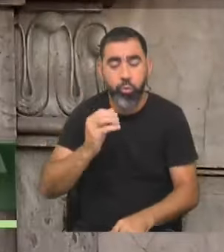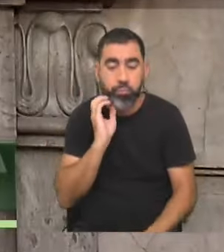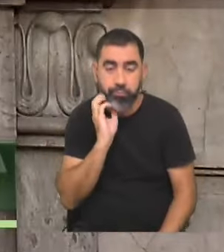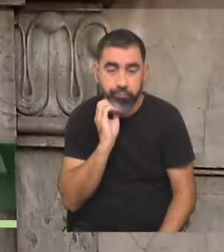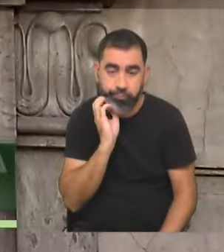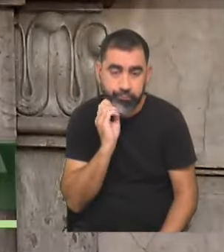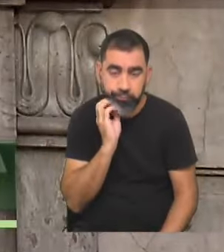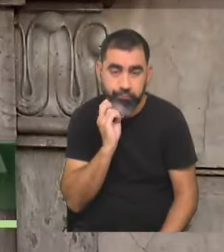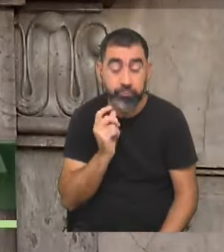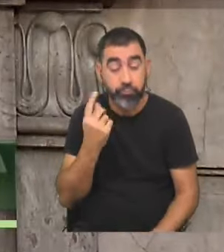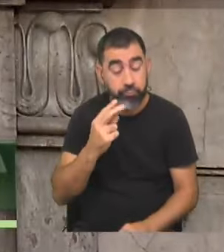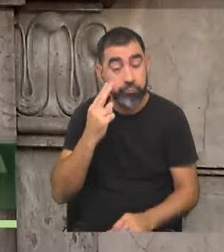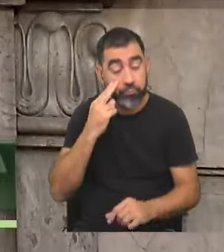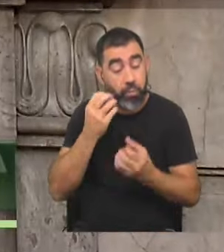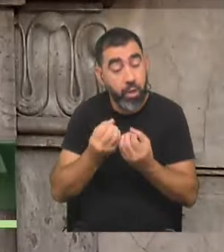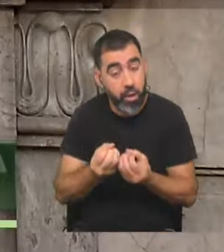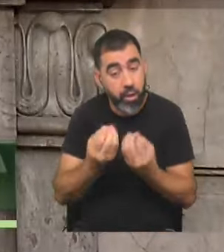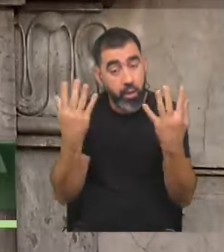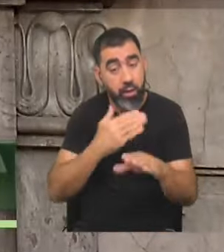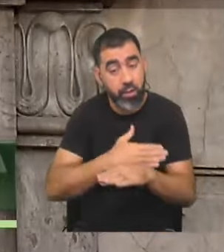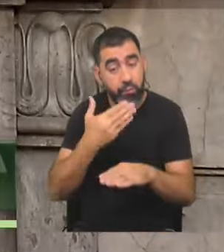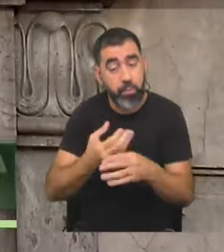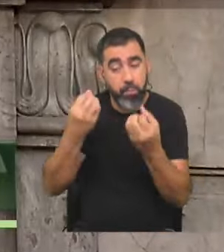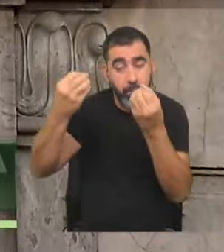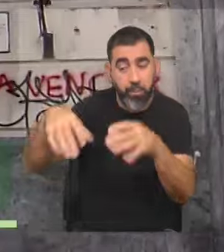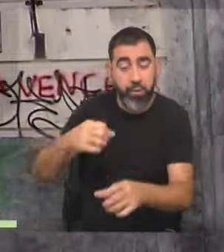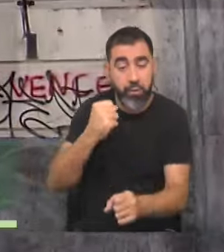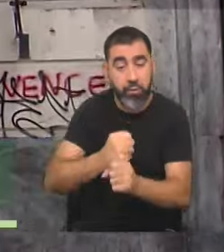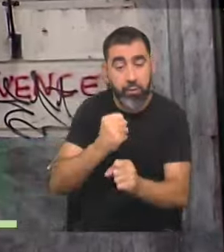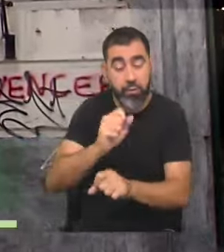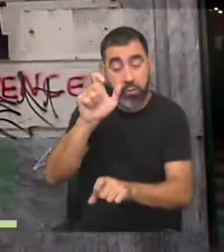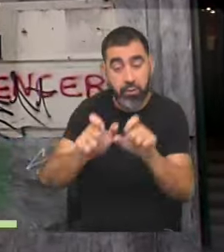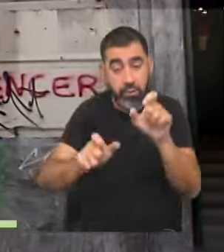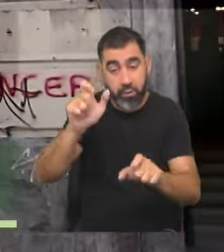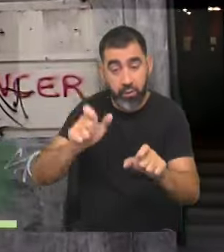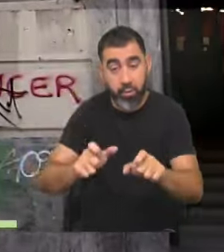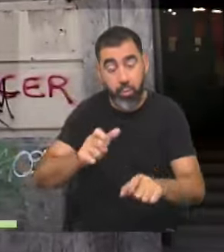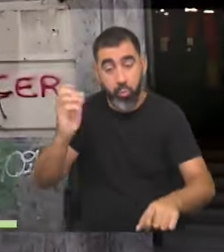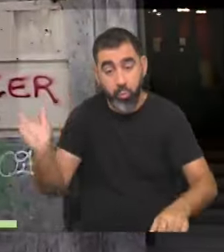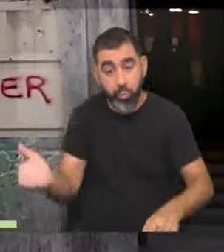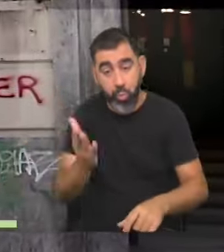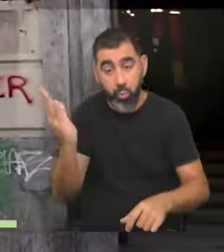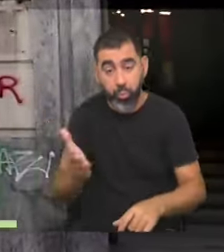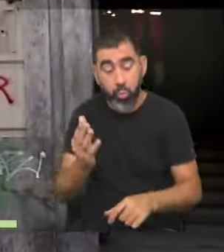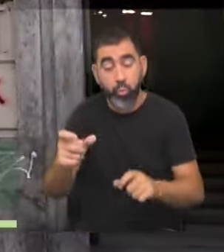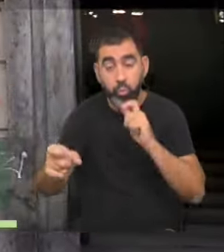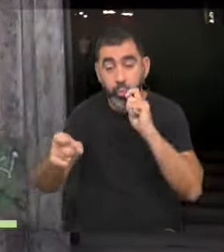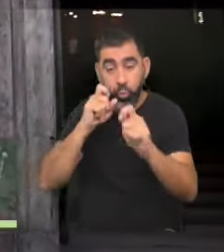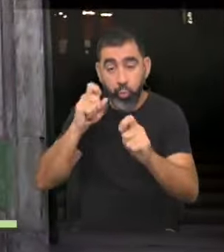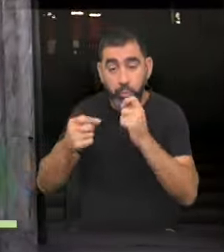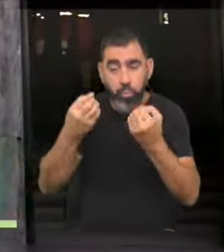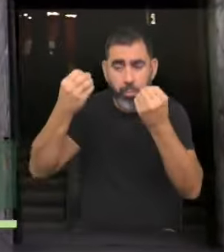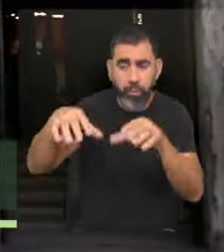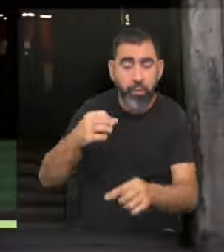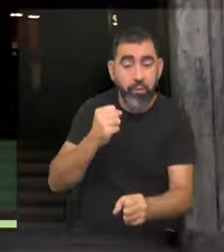generando consecuencias gravísimas están perdiendo Endo puestos de trabajo en el sector productivo en el sector turismo se están pariendo